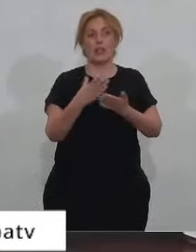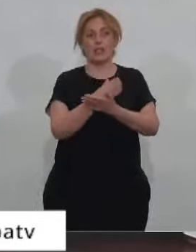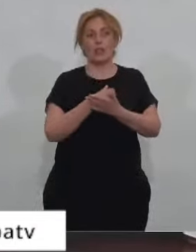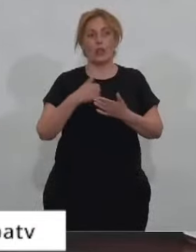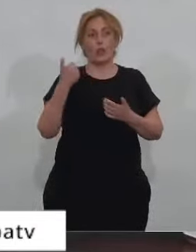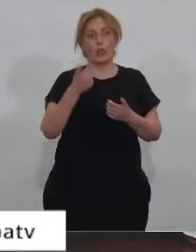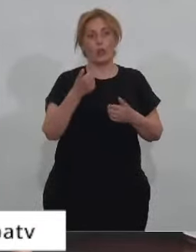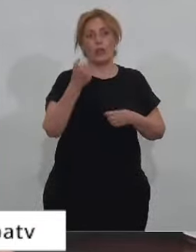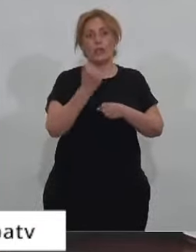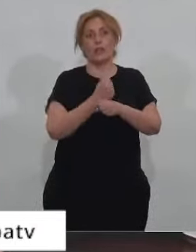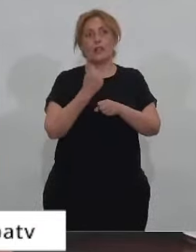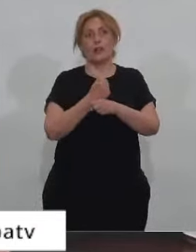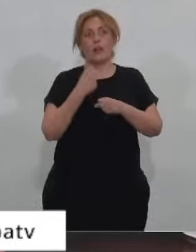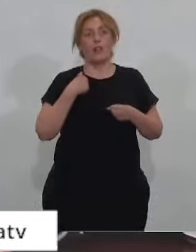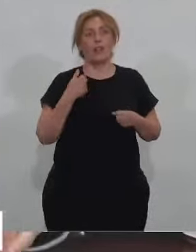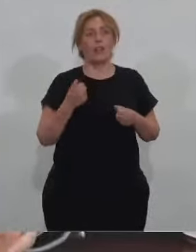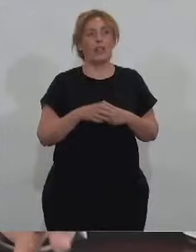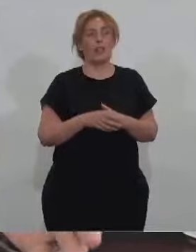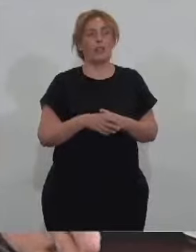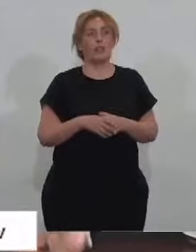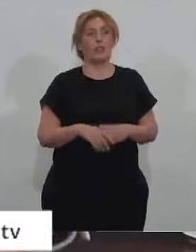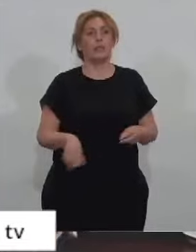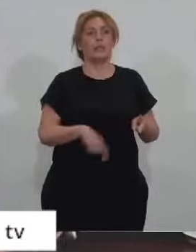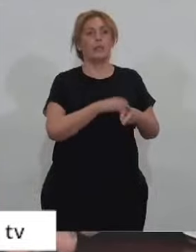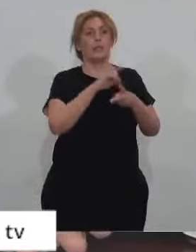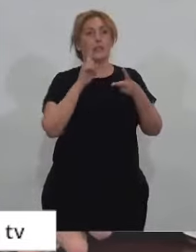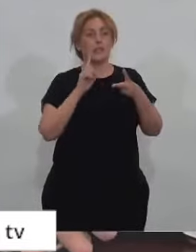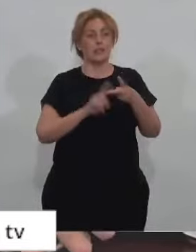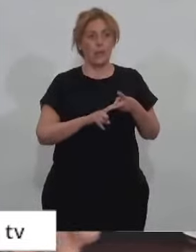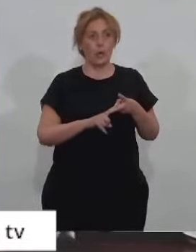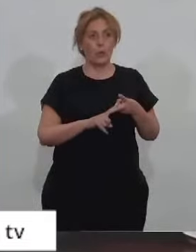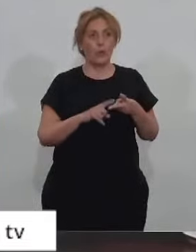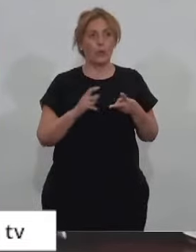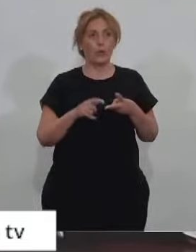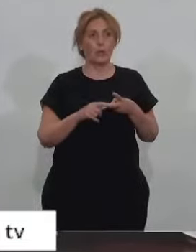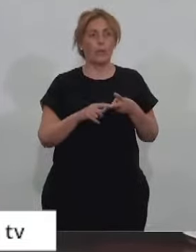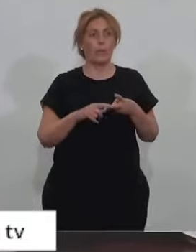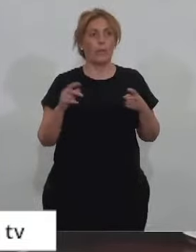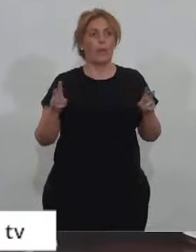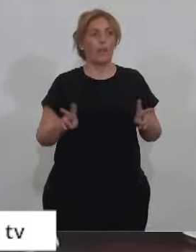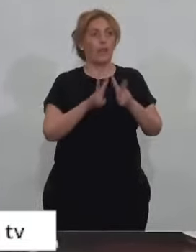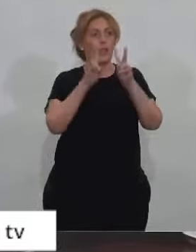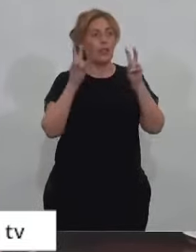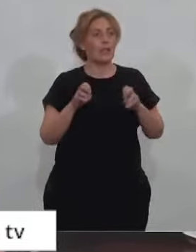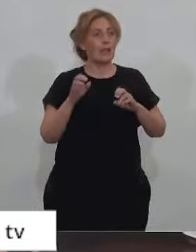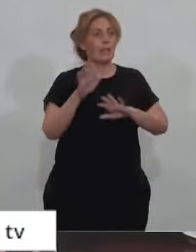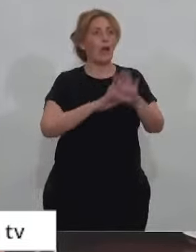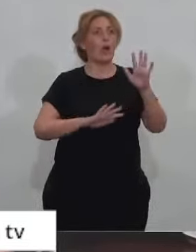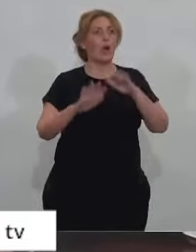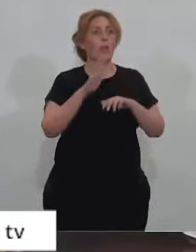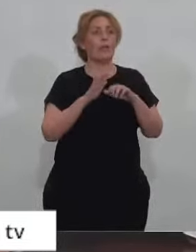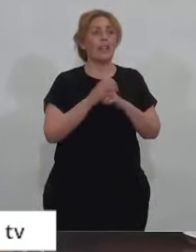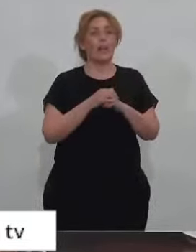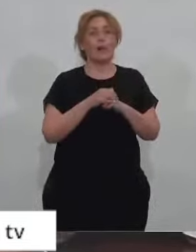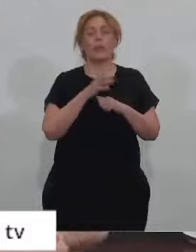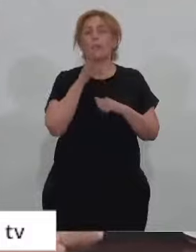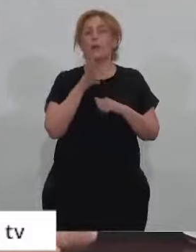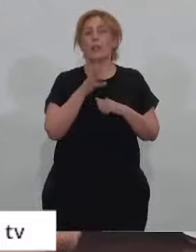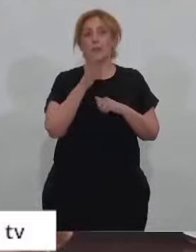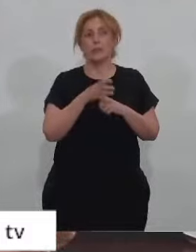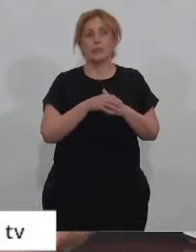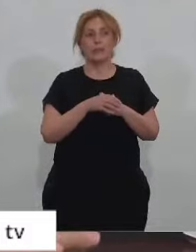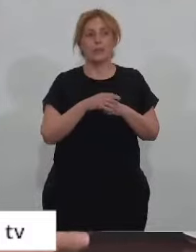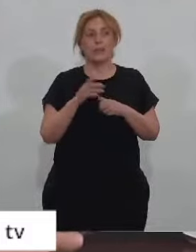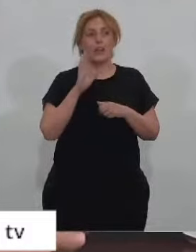eso, es un tema complicado. Y estas cuestiones pasan también, y lo he dicho antes en mi rueda de prensa, por